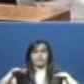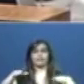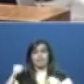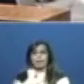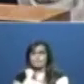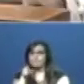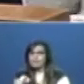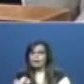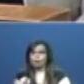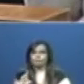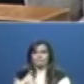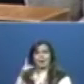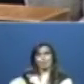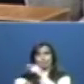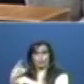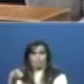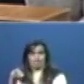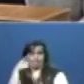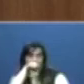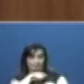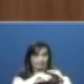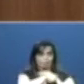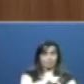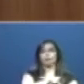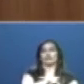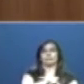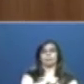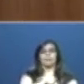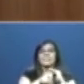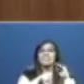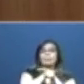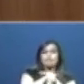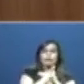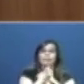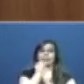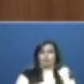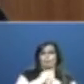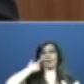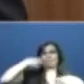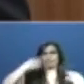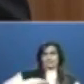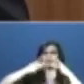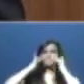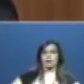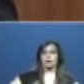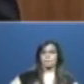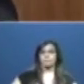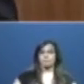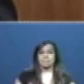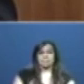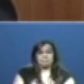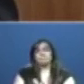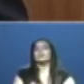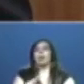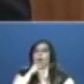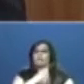es el fruto del crecimiento y el crecimiento es el fruto de una economía sana y lo cierto es que el triple esfuerzo que viene